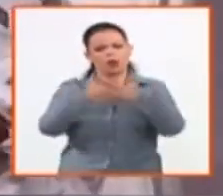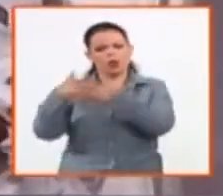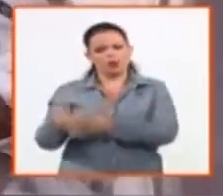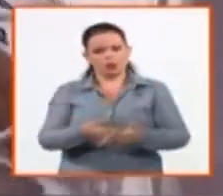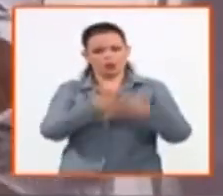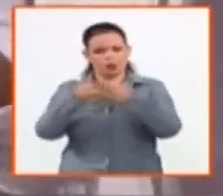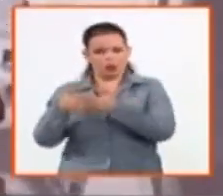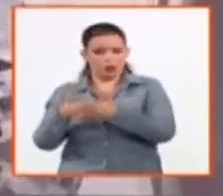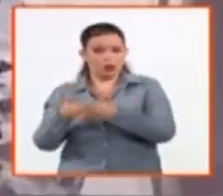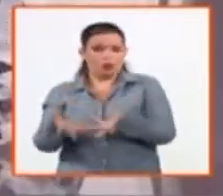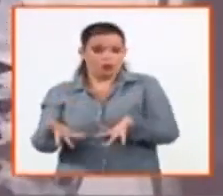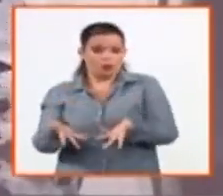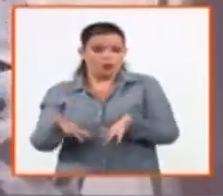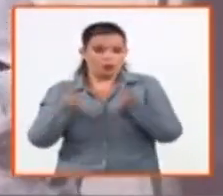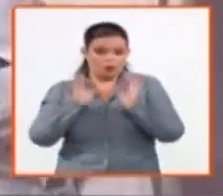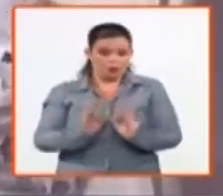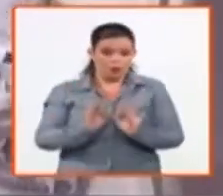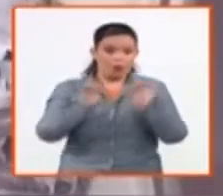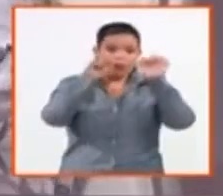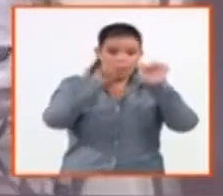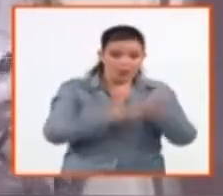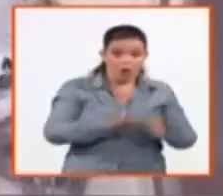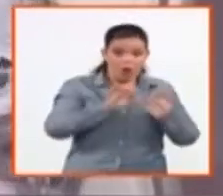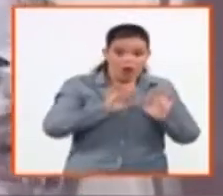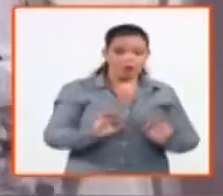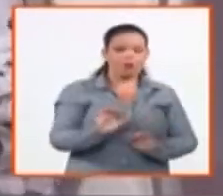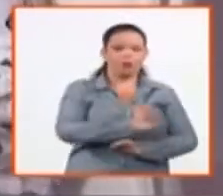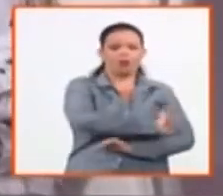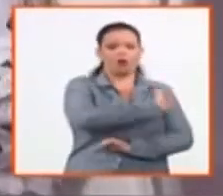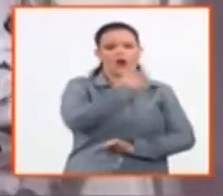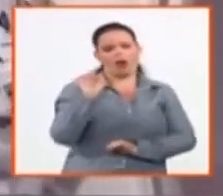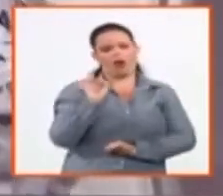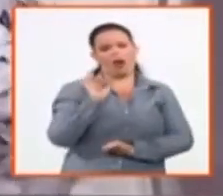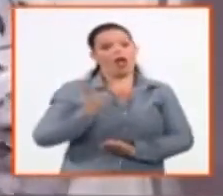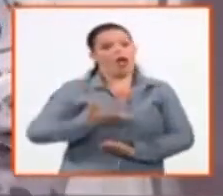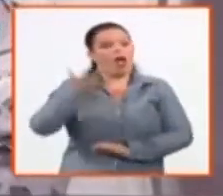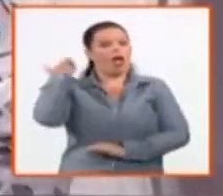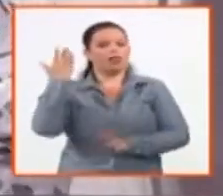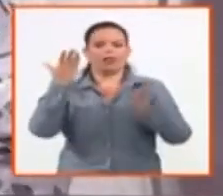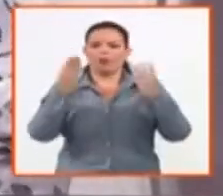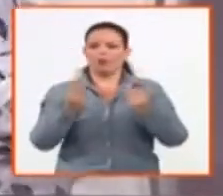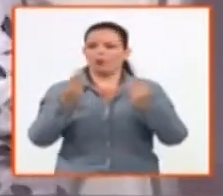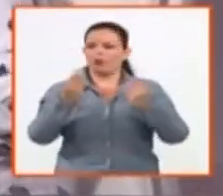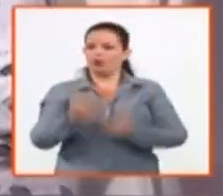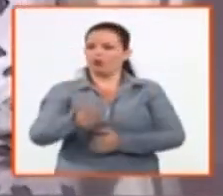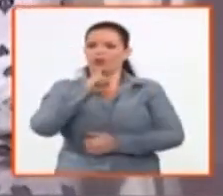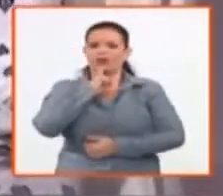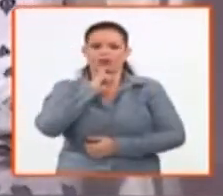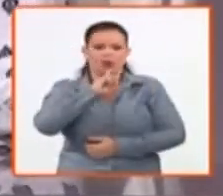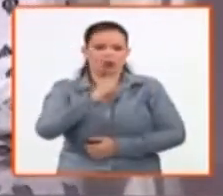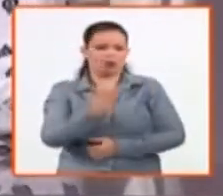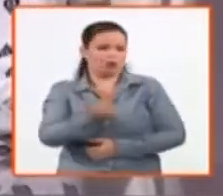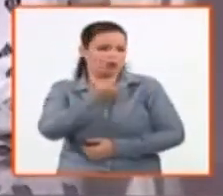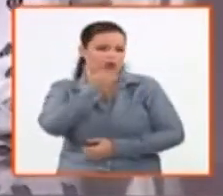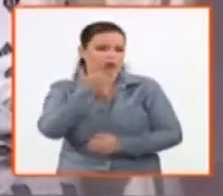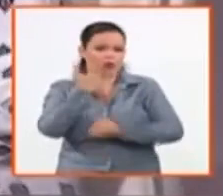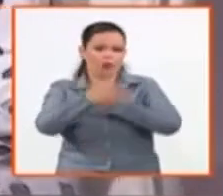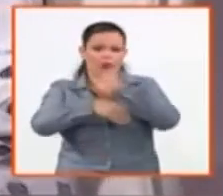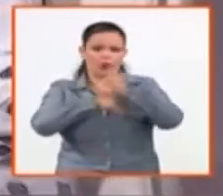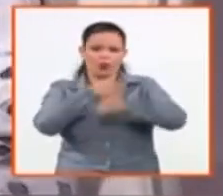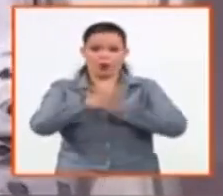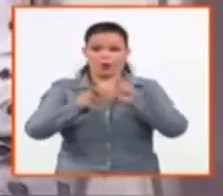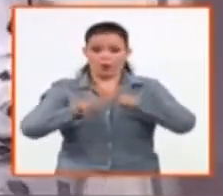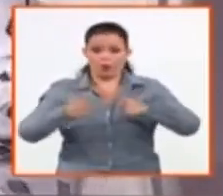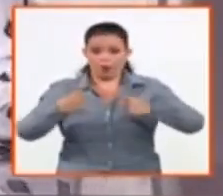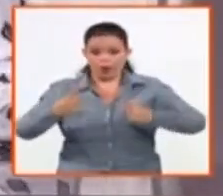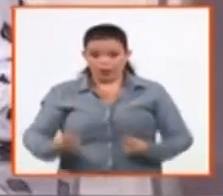la anterior ocasión tuvieron serias dificultades, creo que tal vez van a tratar de superar eso para mantenerse en el poder con